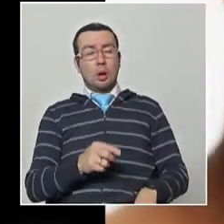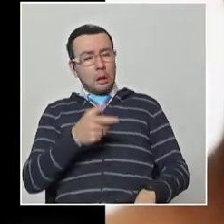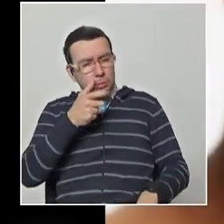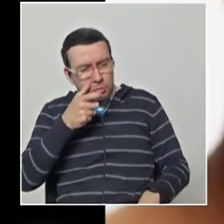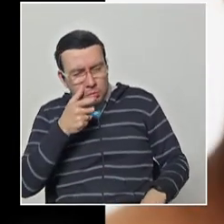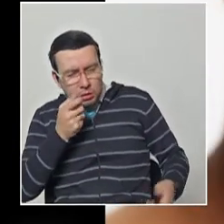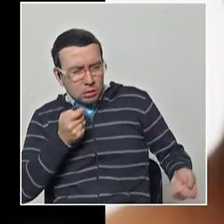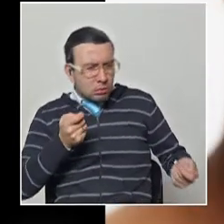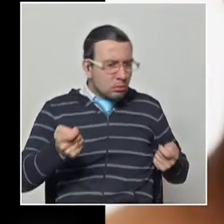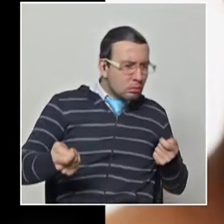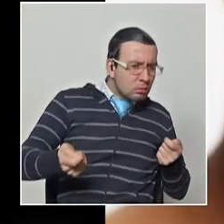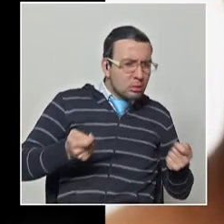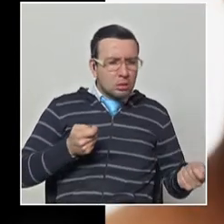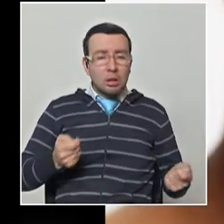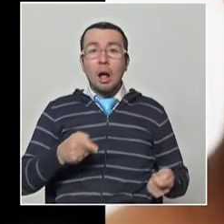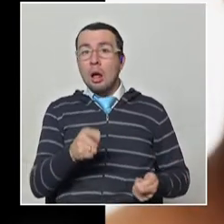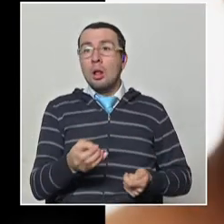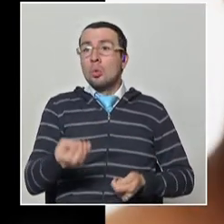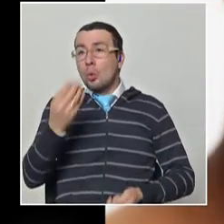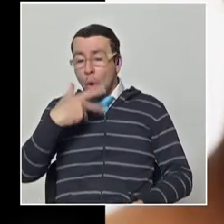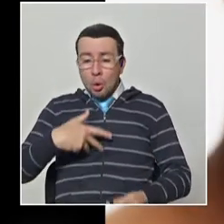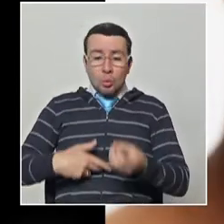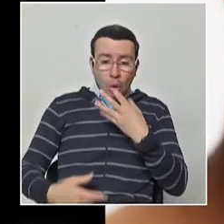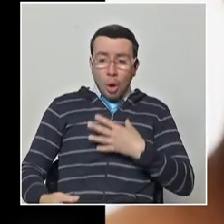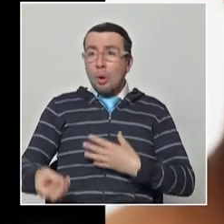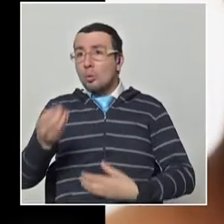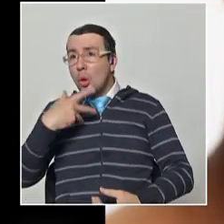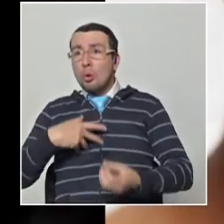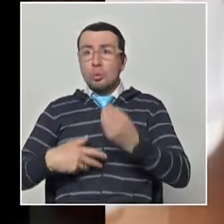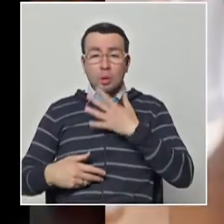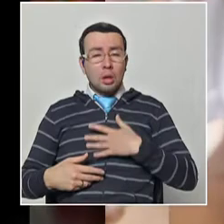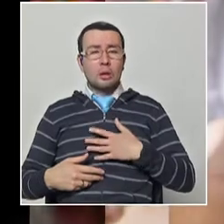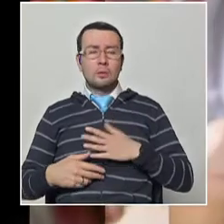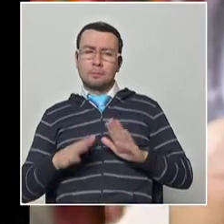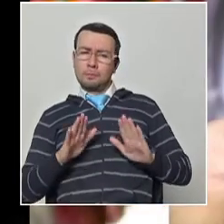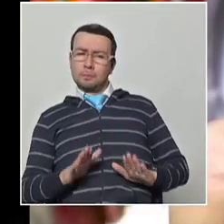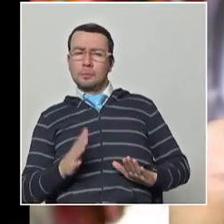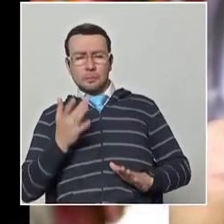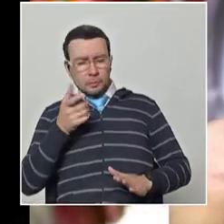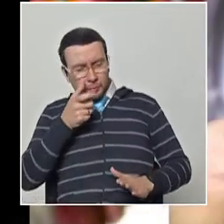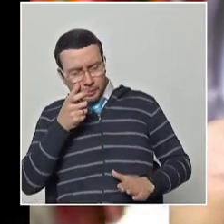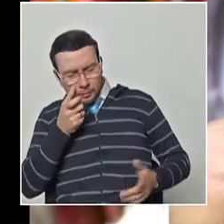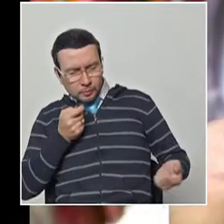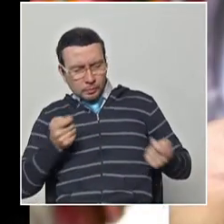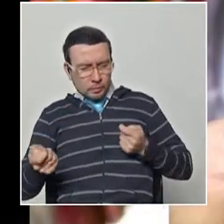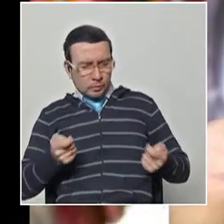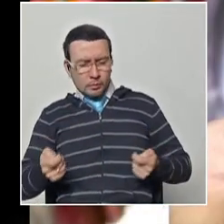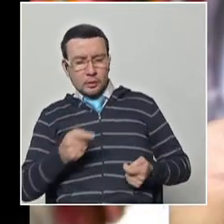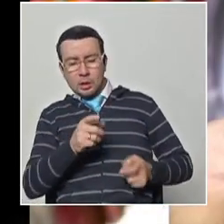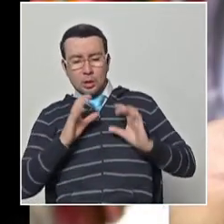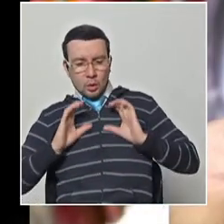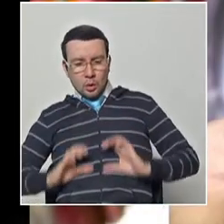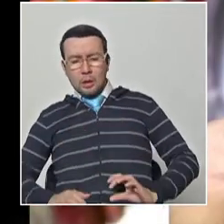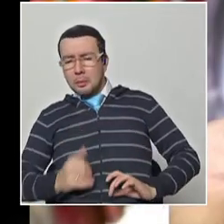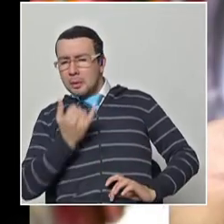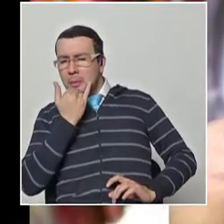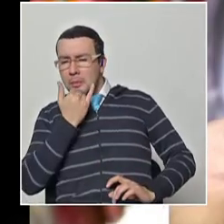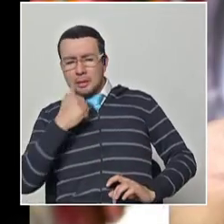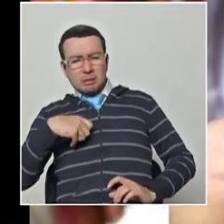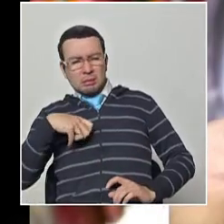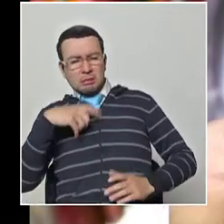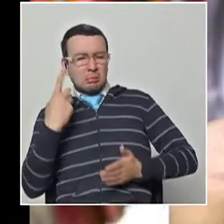porque a veces han tomado tantas cosas que hay que ponerles un suero y esperar a ver cuál es la lectura que me dice el cuerpo realmente que lo que tiene